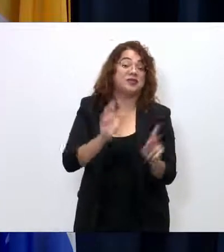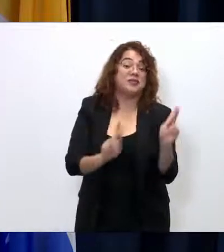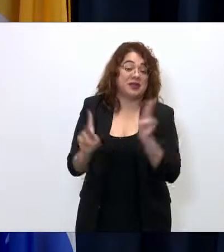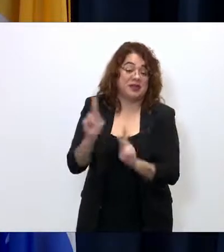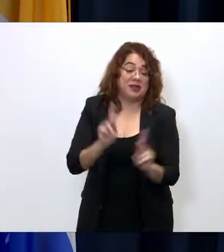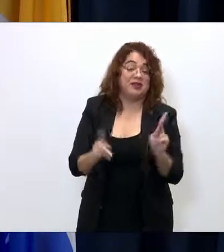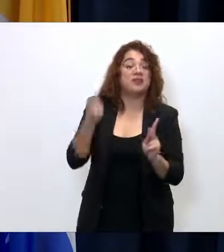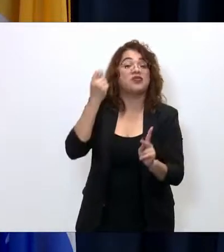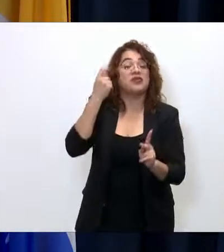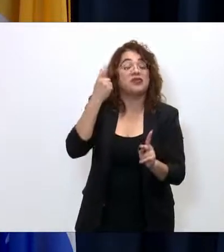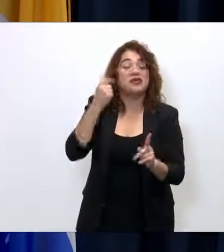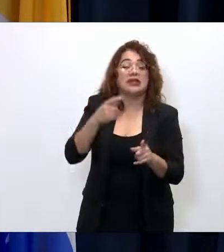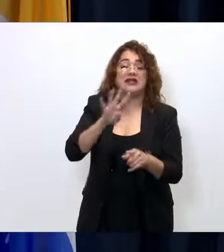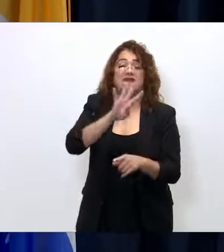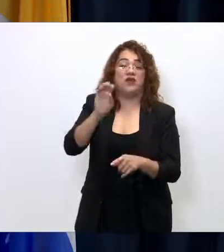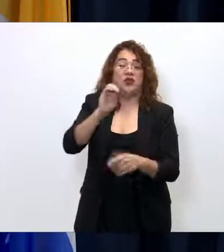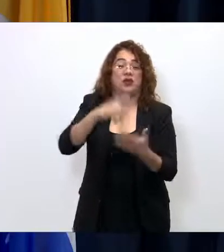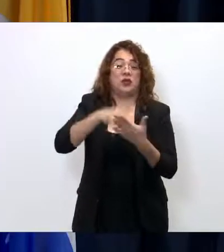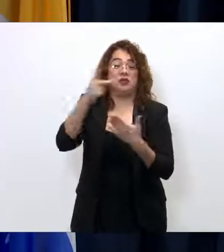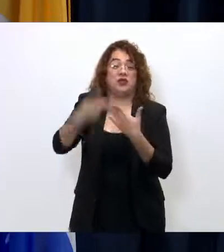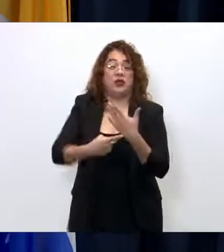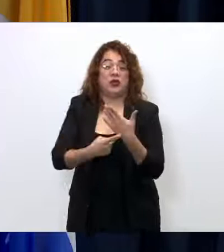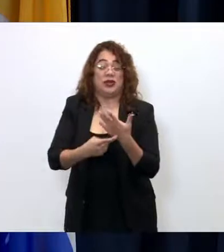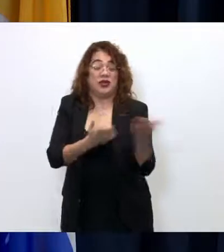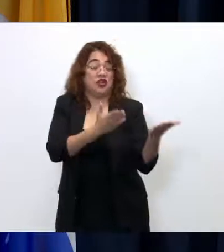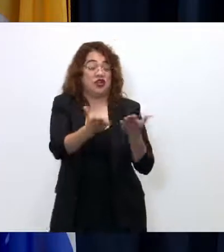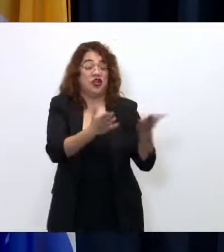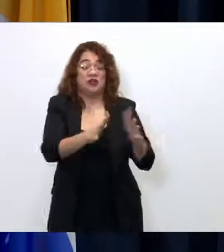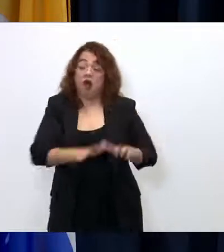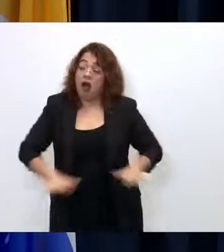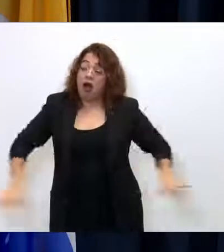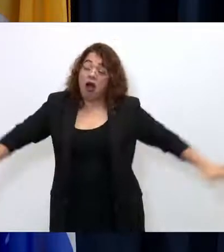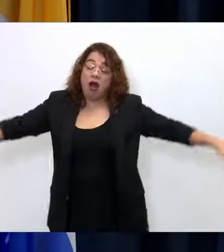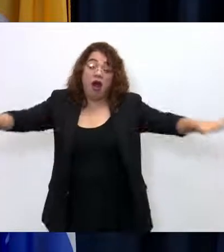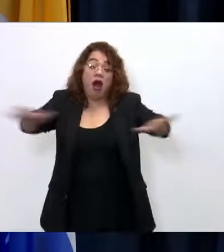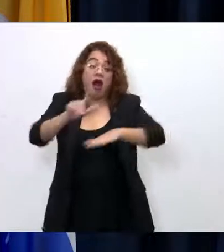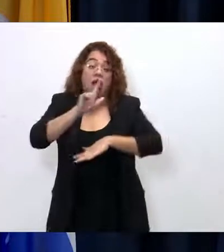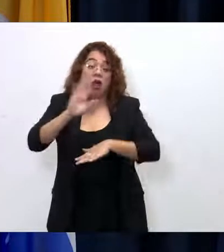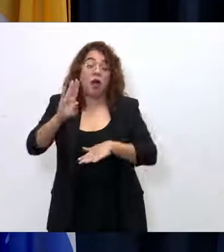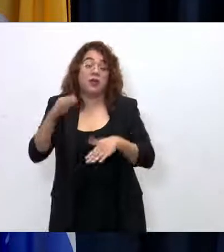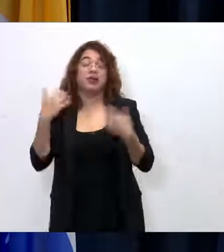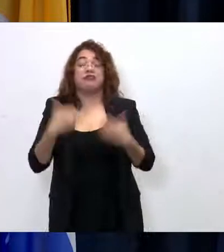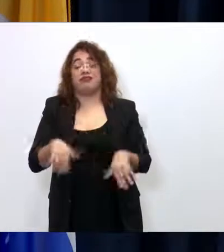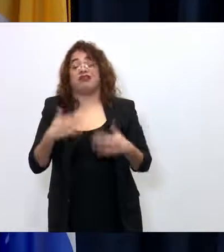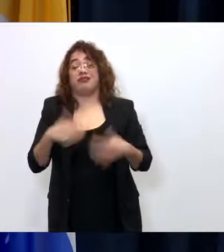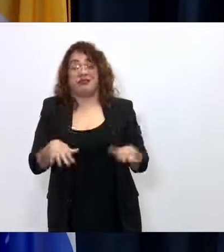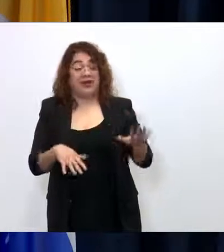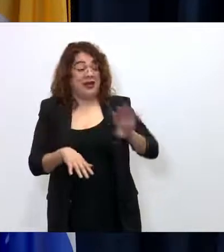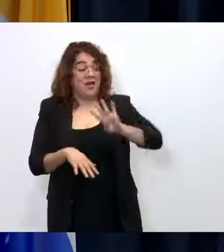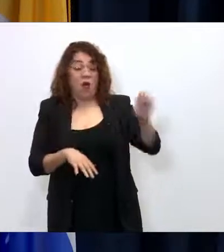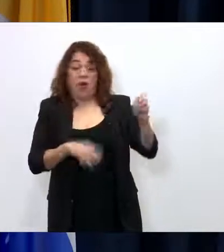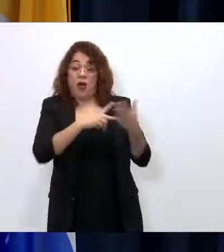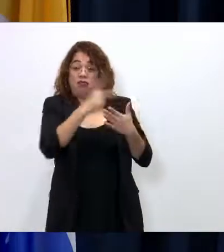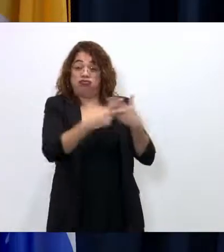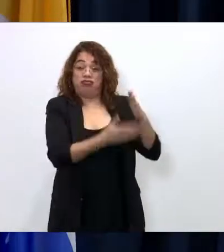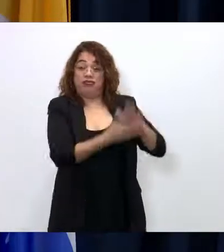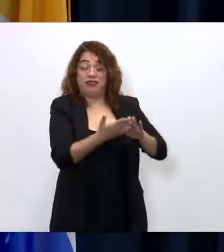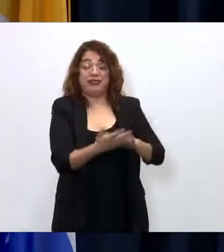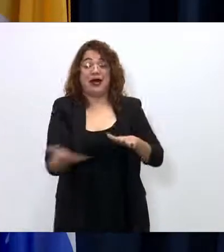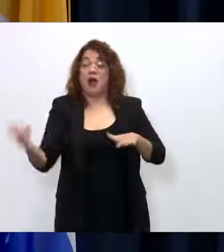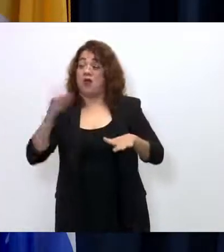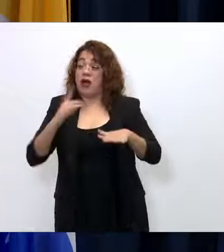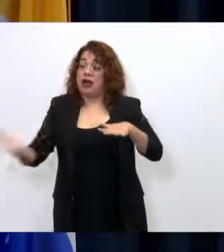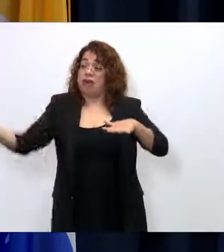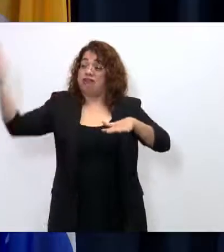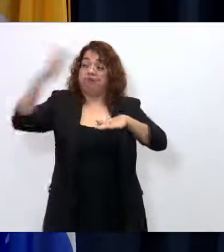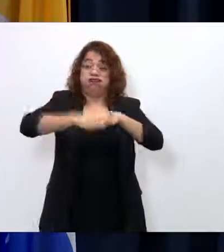ciudad segura, saludable y bien. Están haciendo un gran trabajo en este momento para abordar la pandemia y al